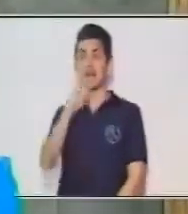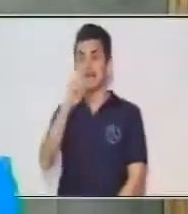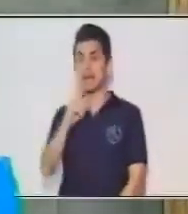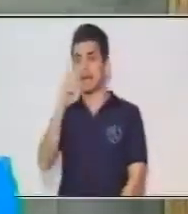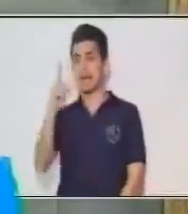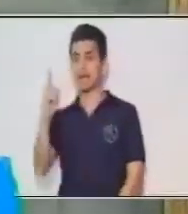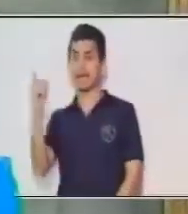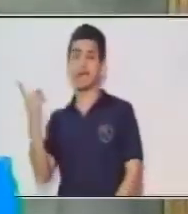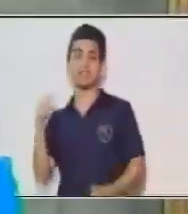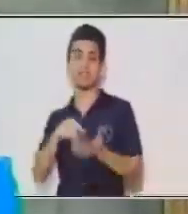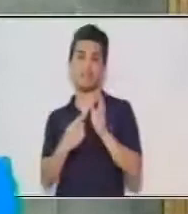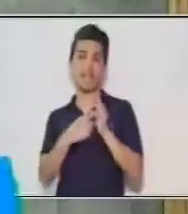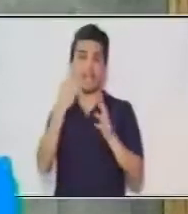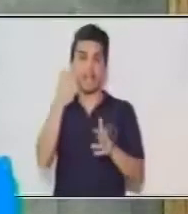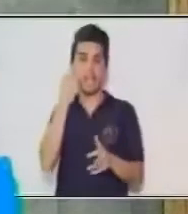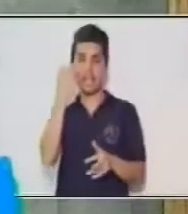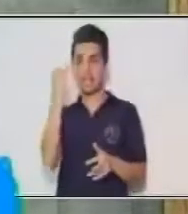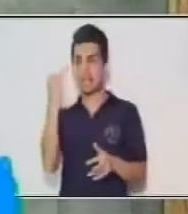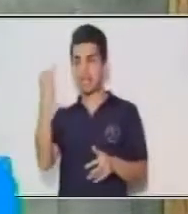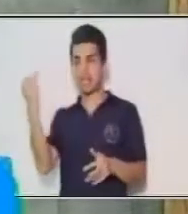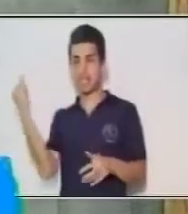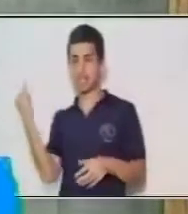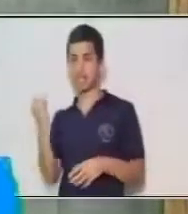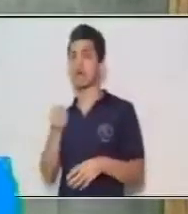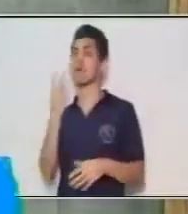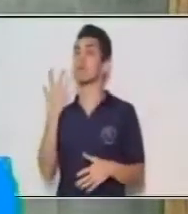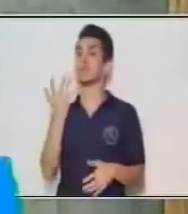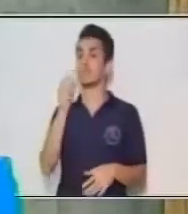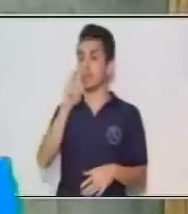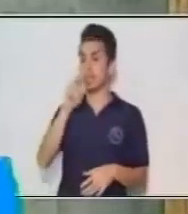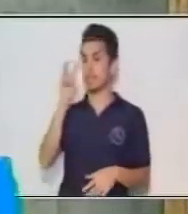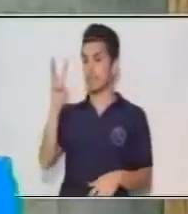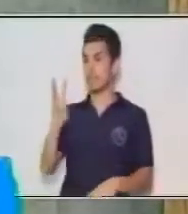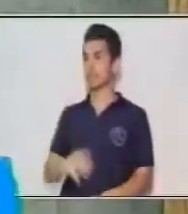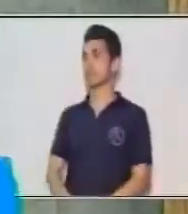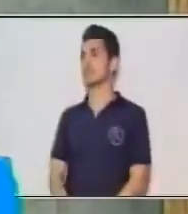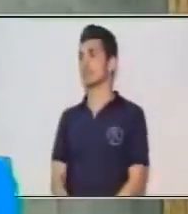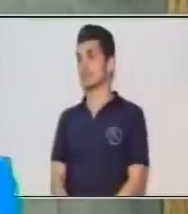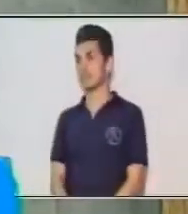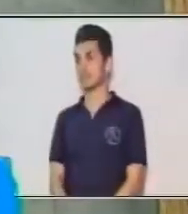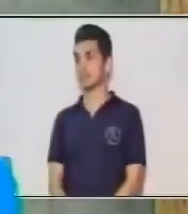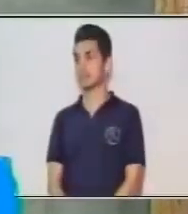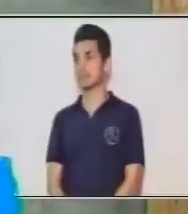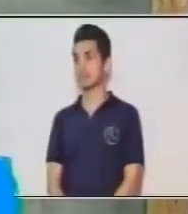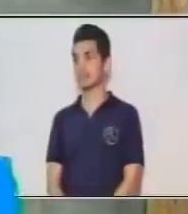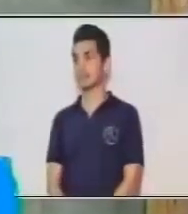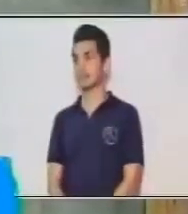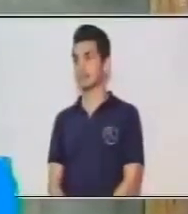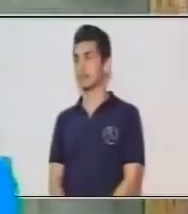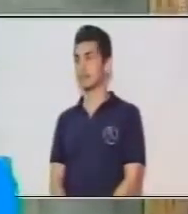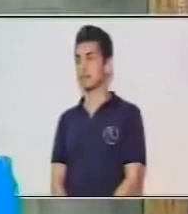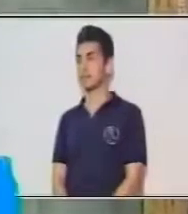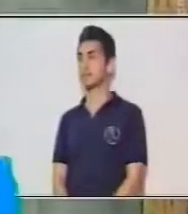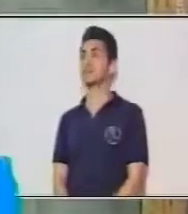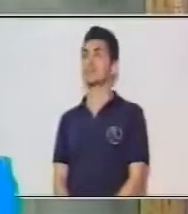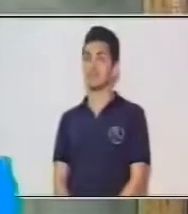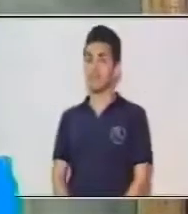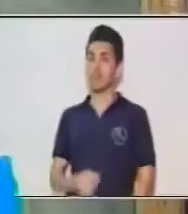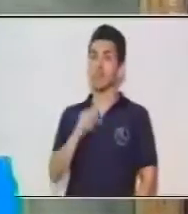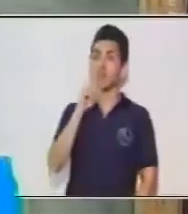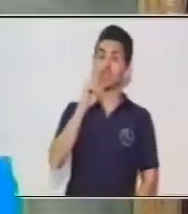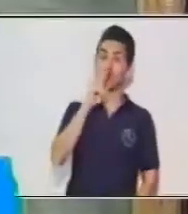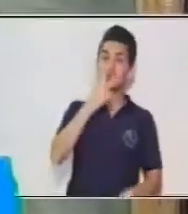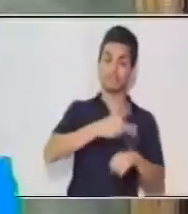3 palitos. ¿Cuánto nos dio? 23. ¿Cómo lo identificas? 2X